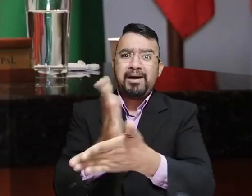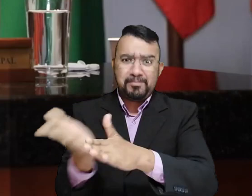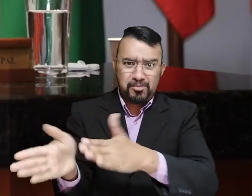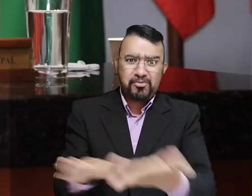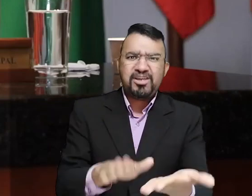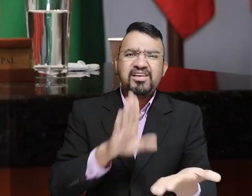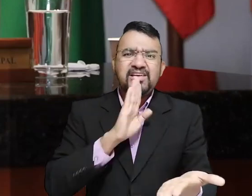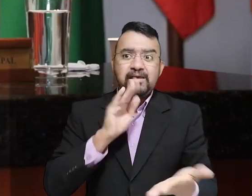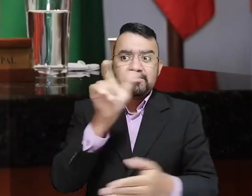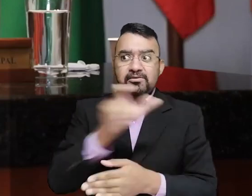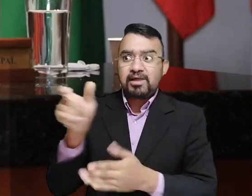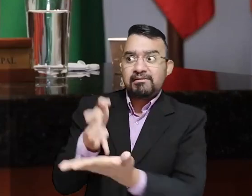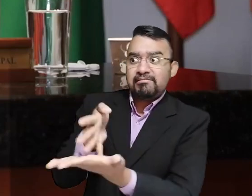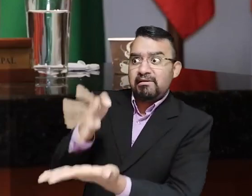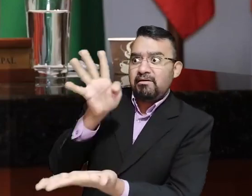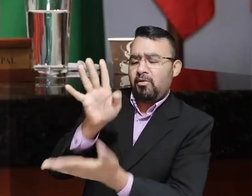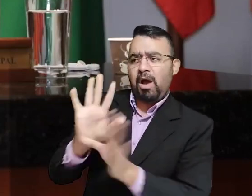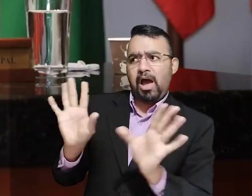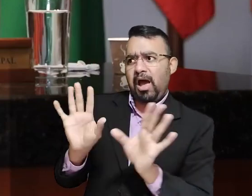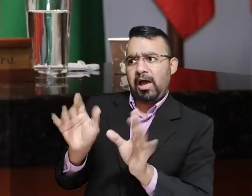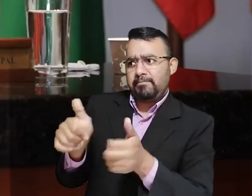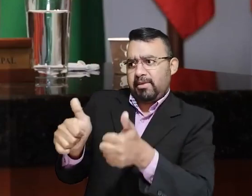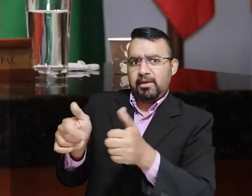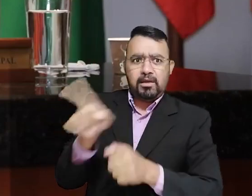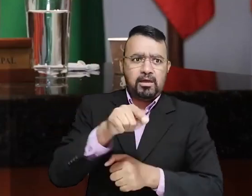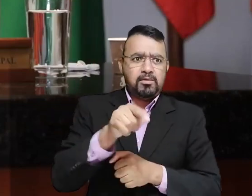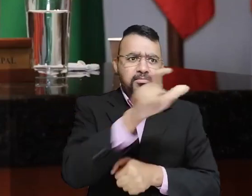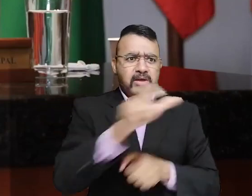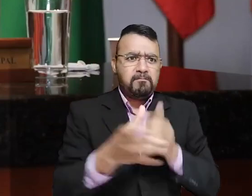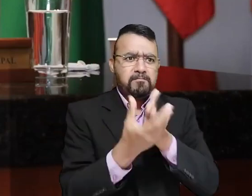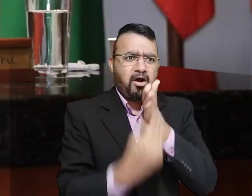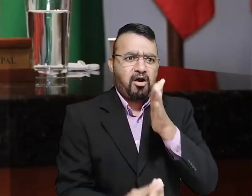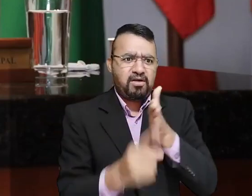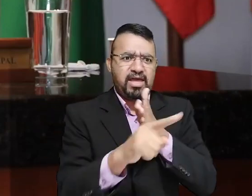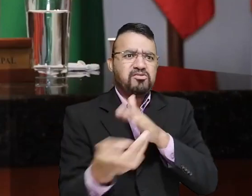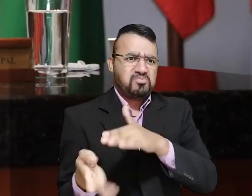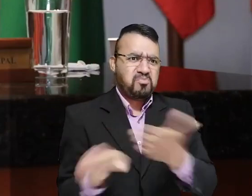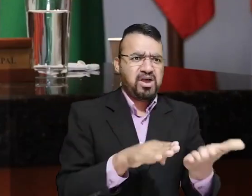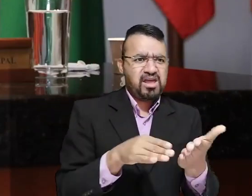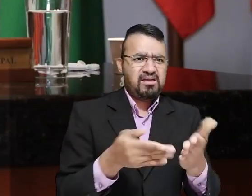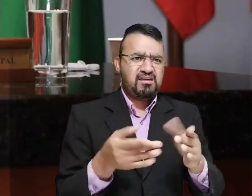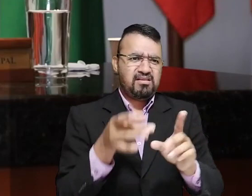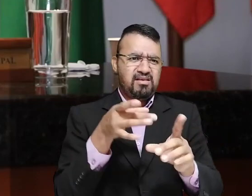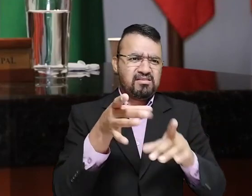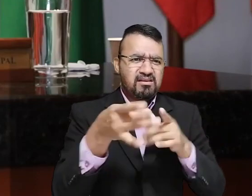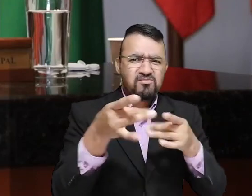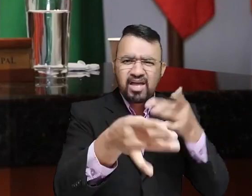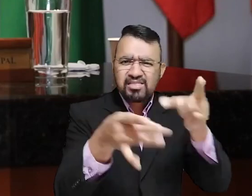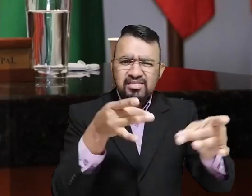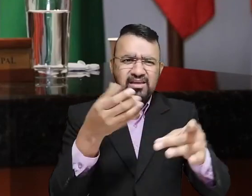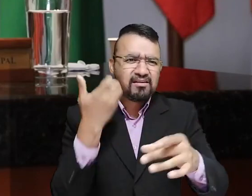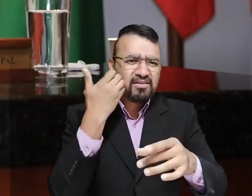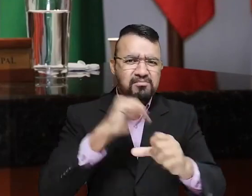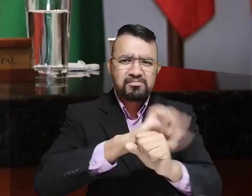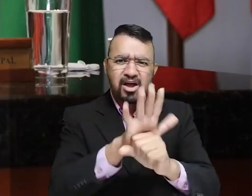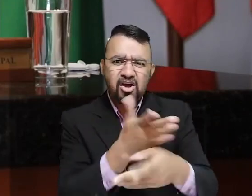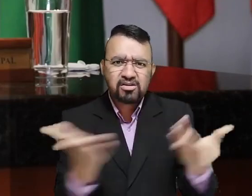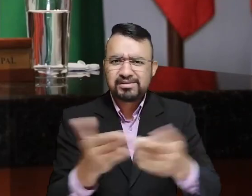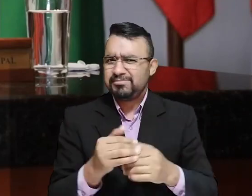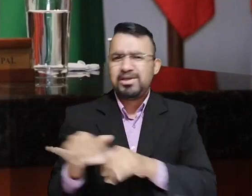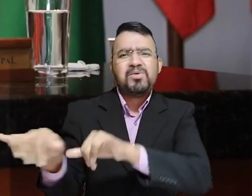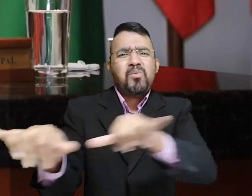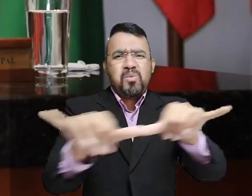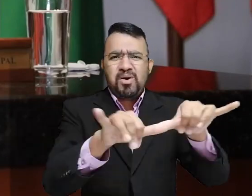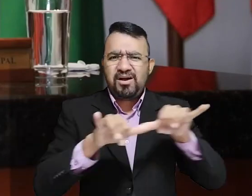no contempla clase social, que no contempla persona ni edad, que no contempla dónde estemos,